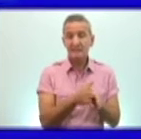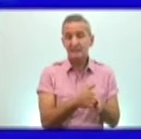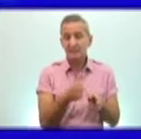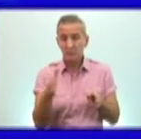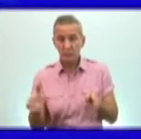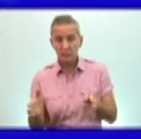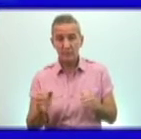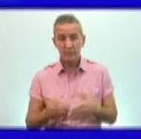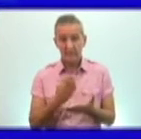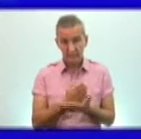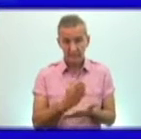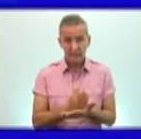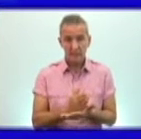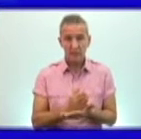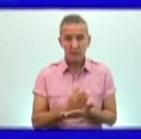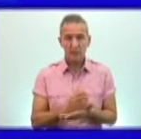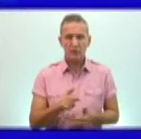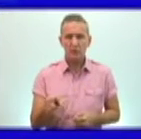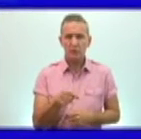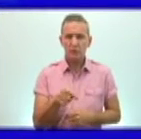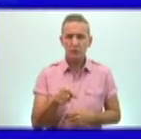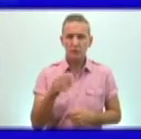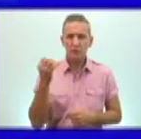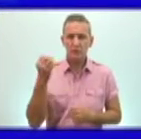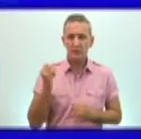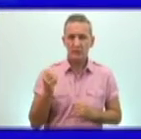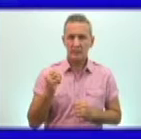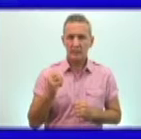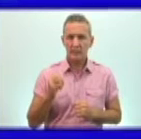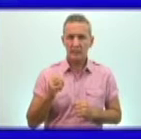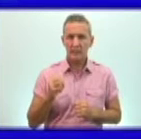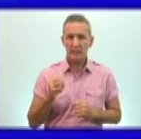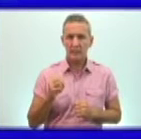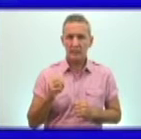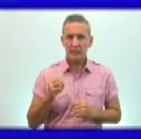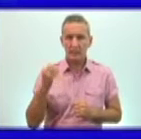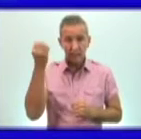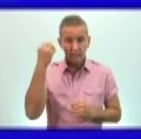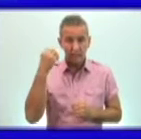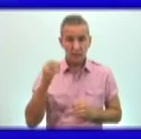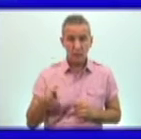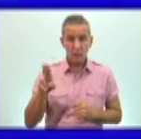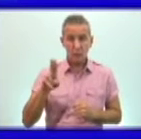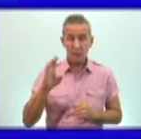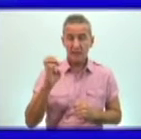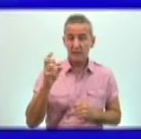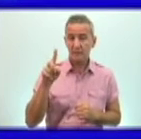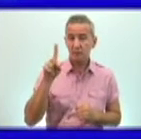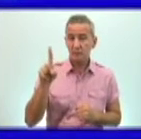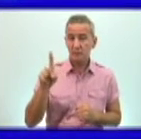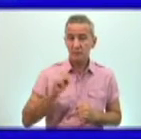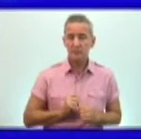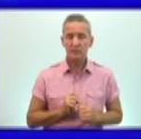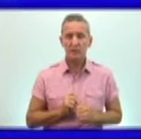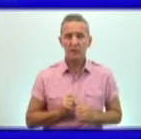clase, donde ustedes han recapitulado un poco o han abordado un poco en la unidad número 1 el tratamiento conceptual de algunos términos